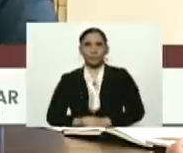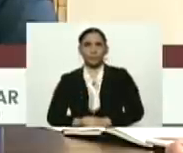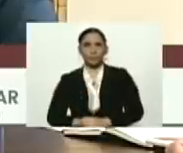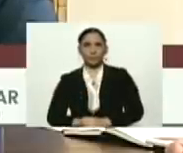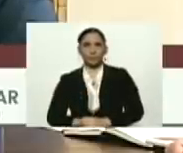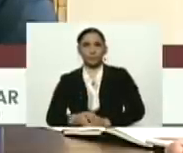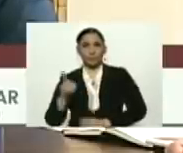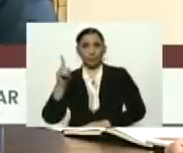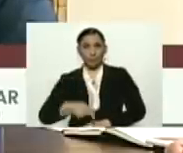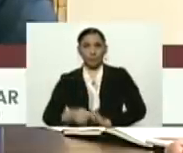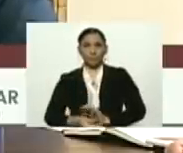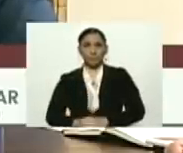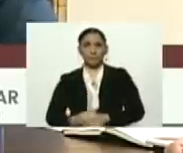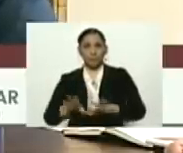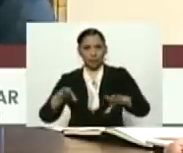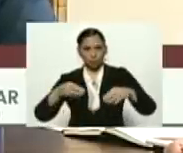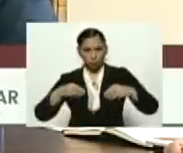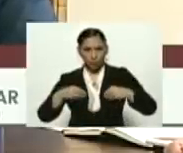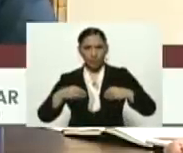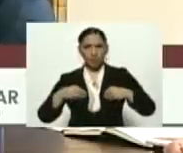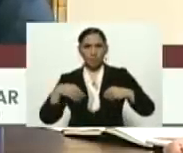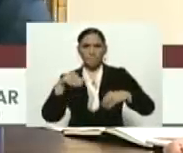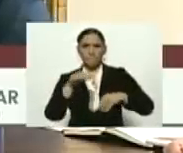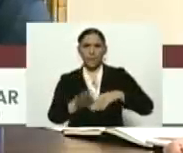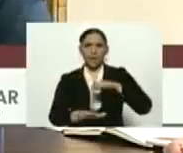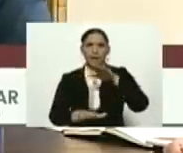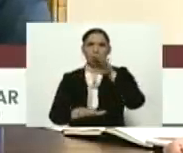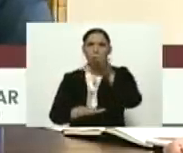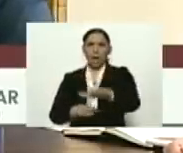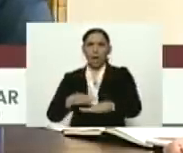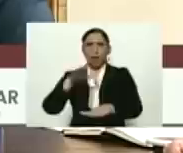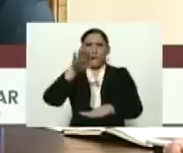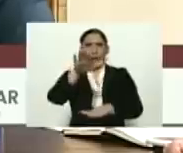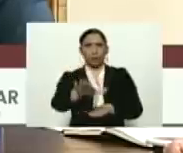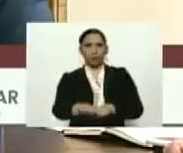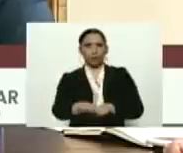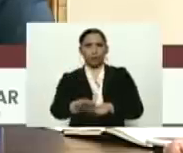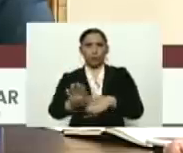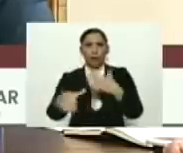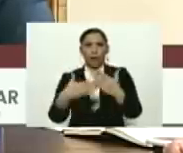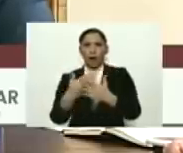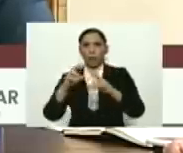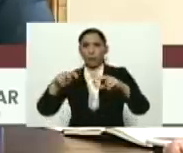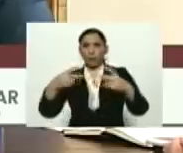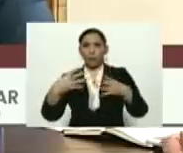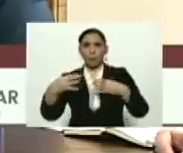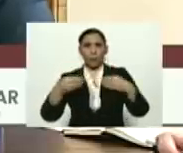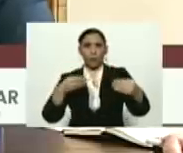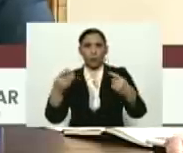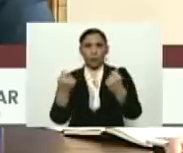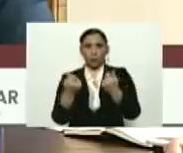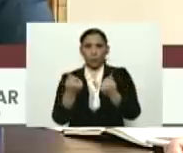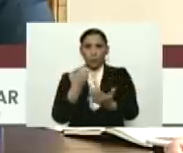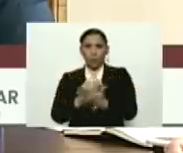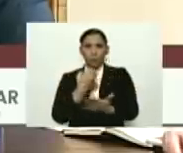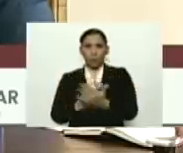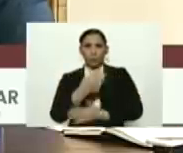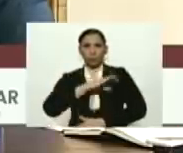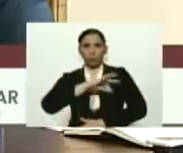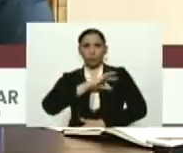todo para asumir los pasos hacia un nuevo modelo económico y social